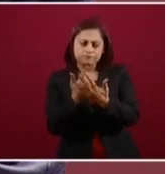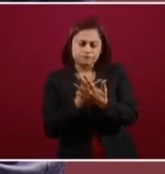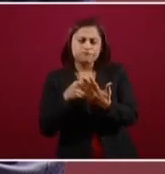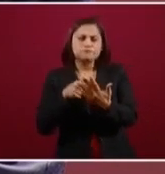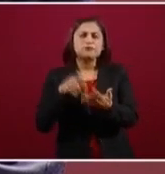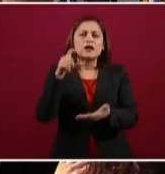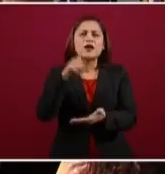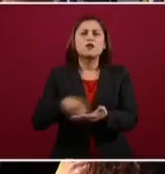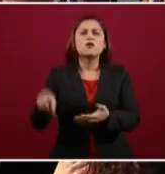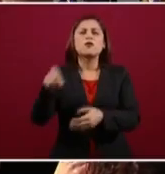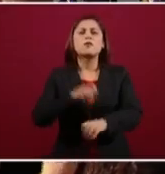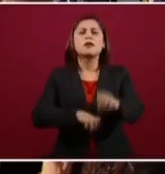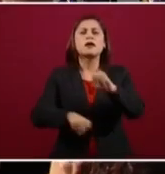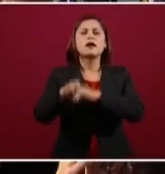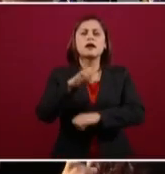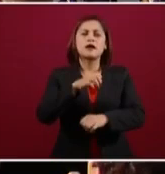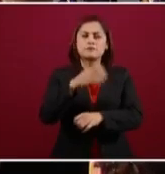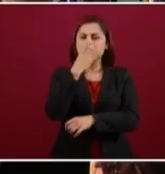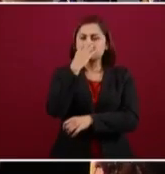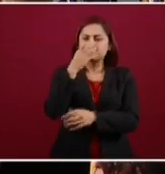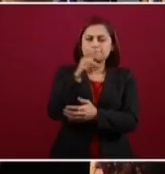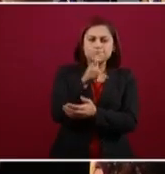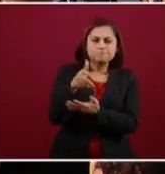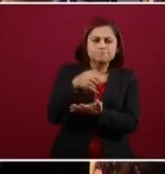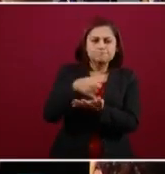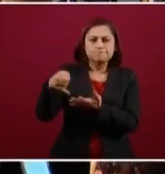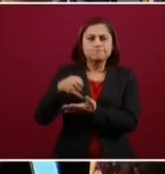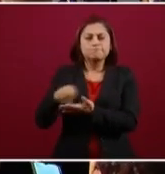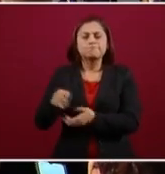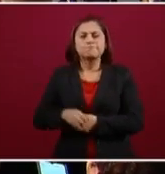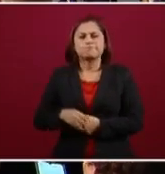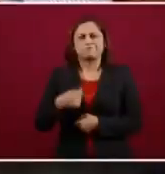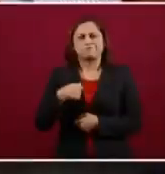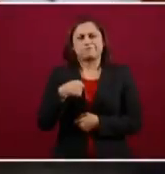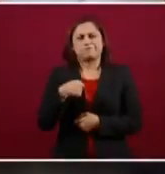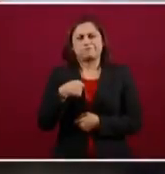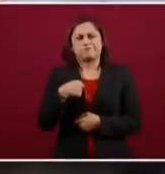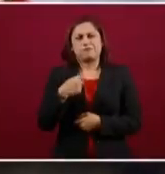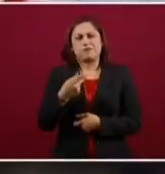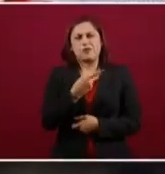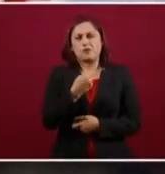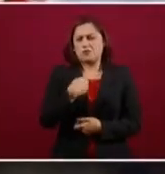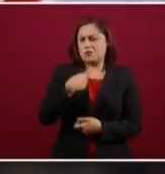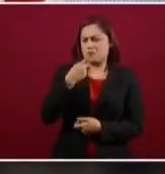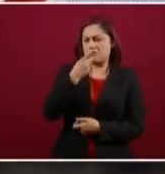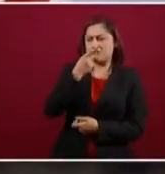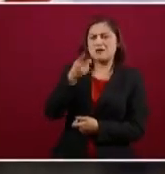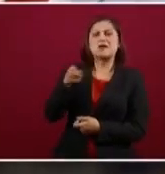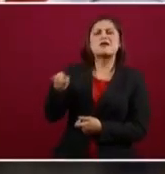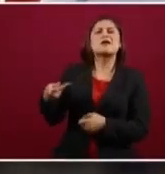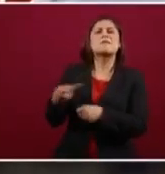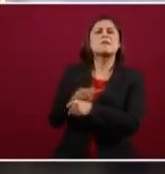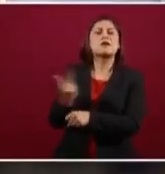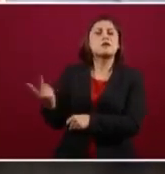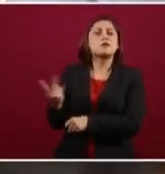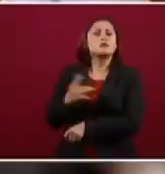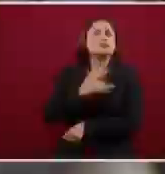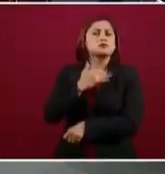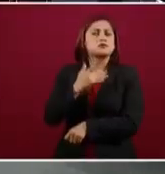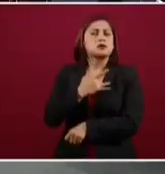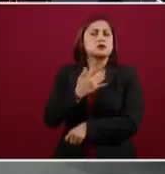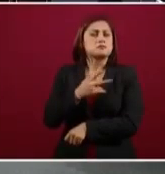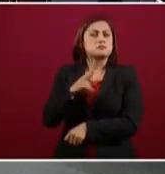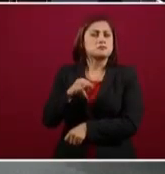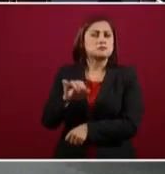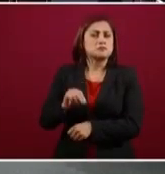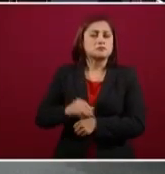de fertilizantes. ¿Qué decirles debido a las distintas pruebas que se tienen y que ellos pues se dicen perseguidos políticos? Pues que están